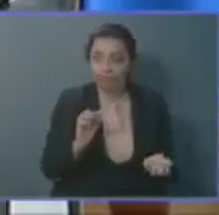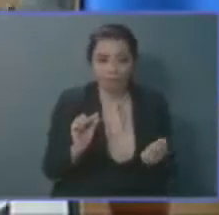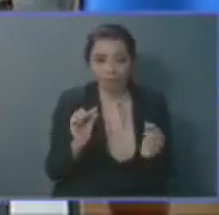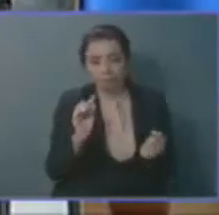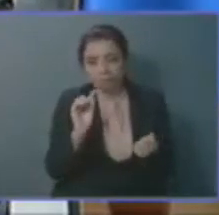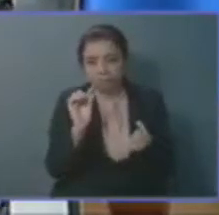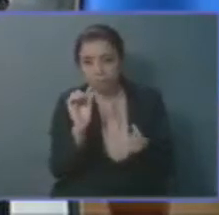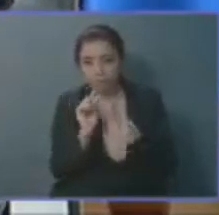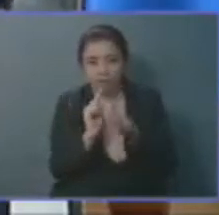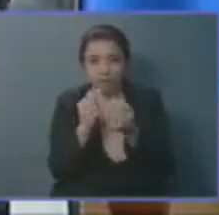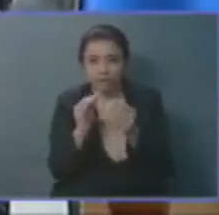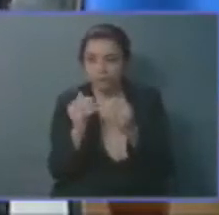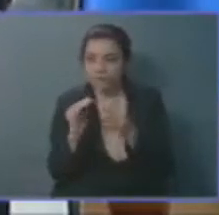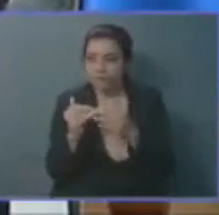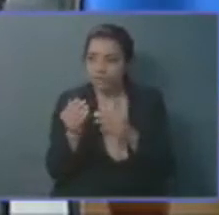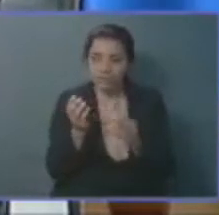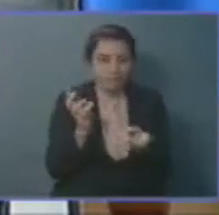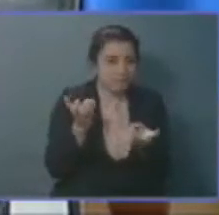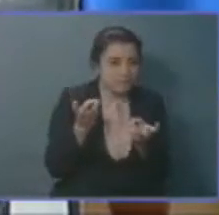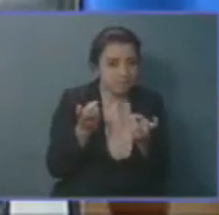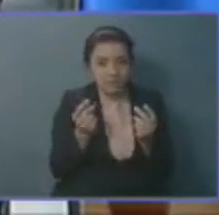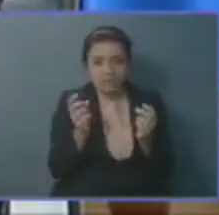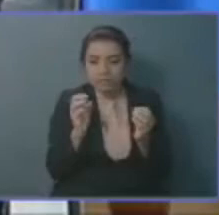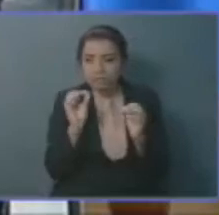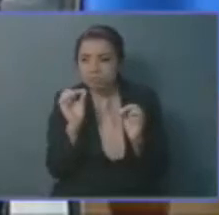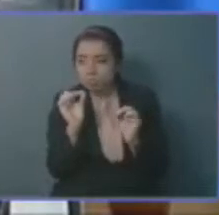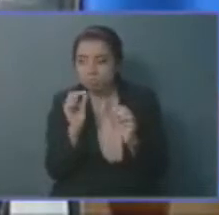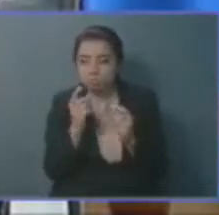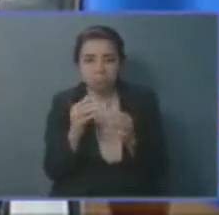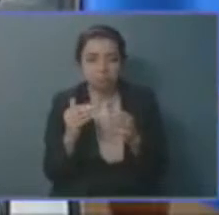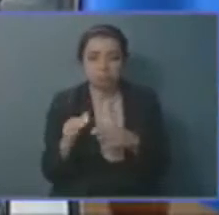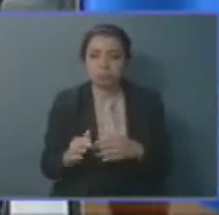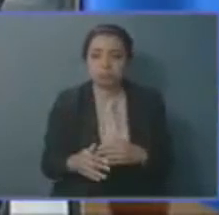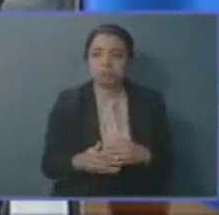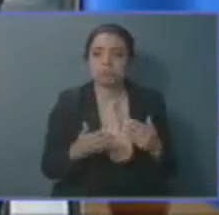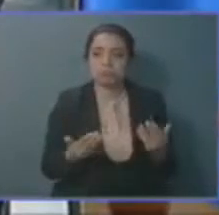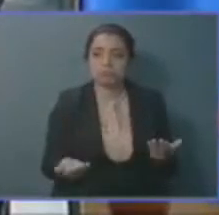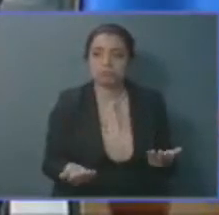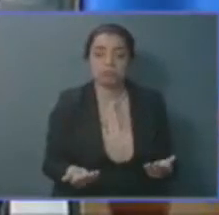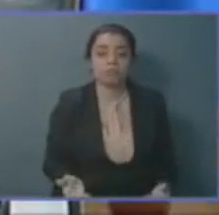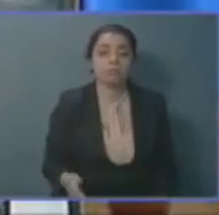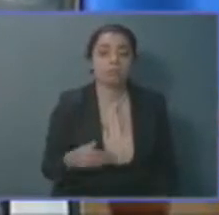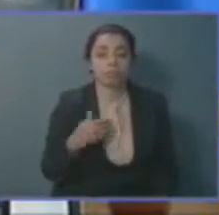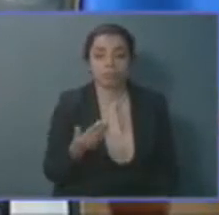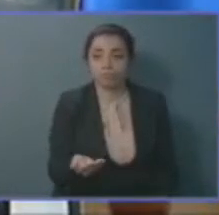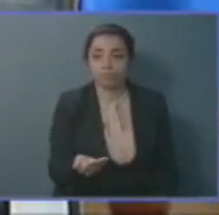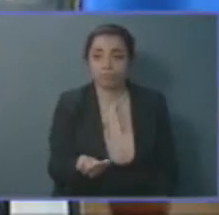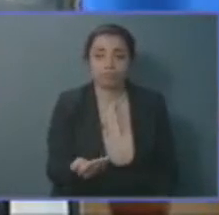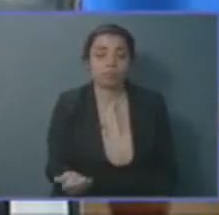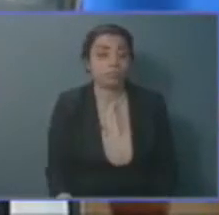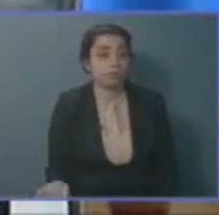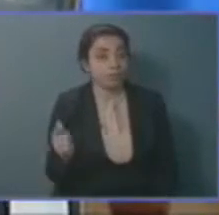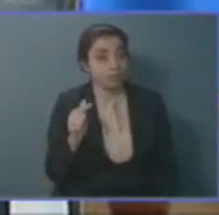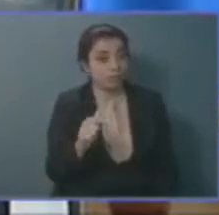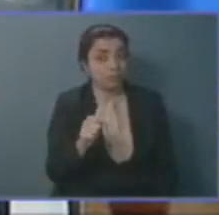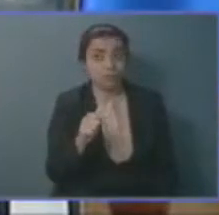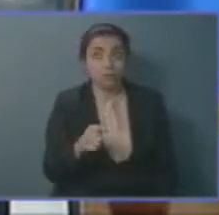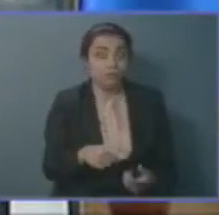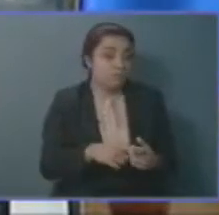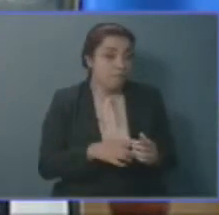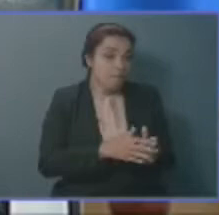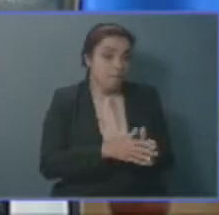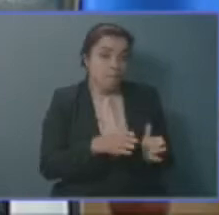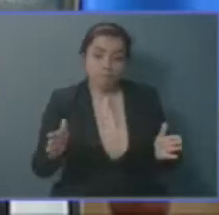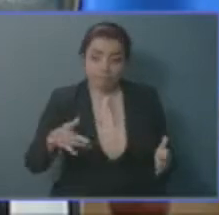diferencias, o en número, en porcentaje, allá donde existieron, la misma sala en su fallo, he puesto nada más